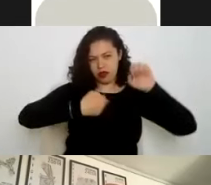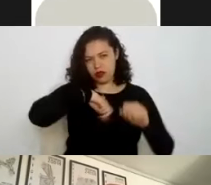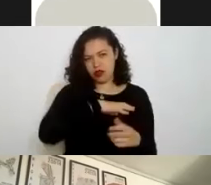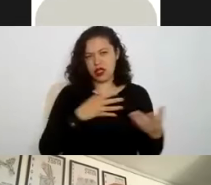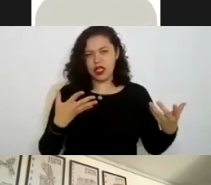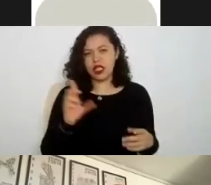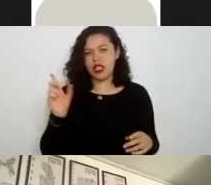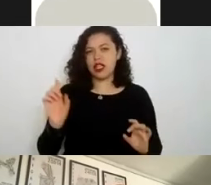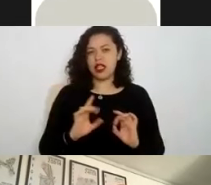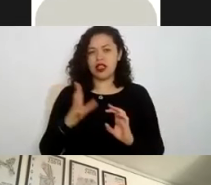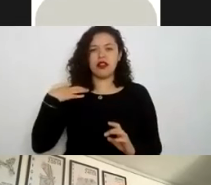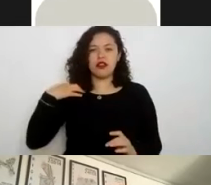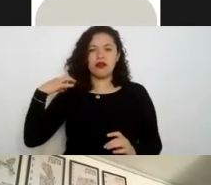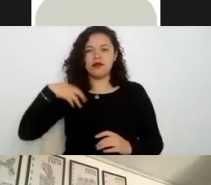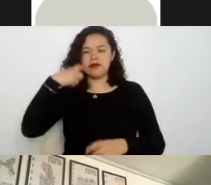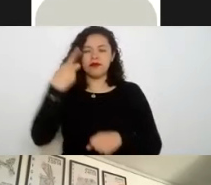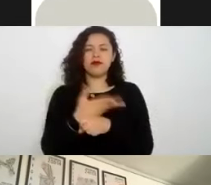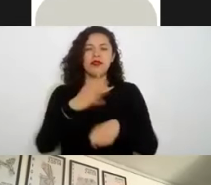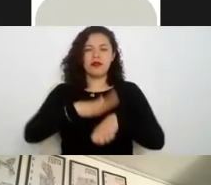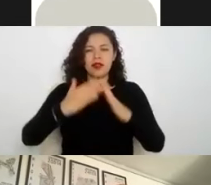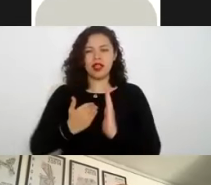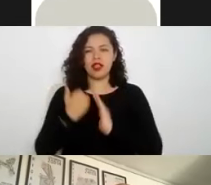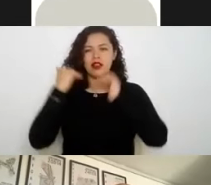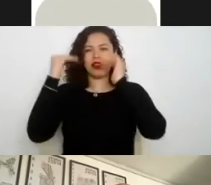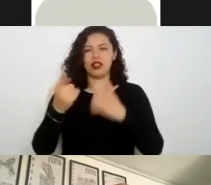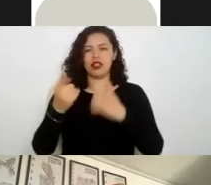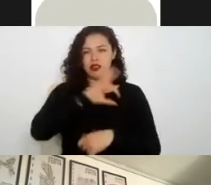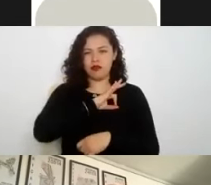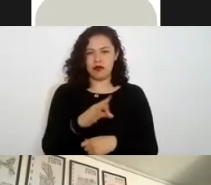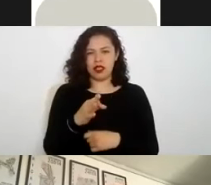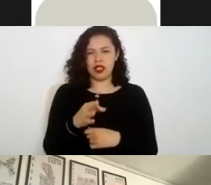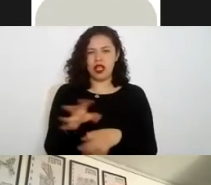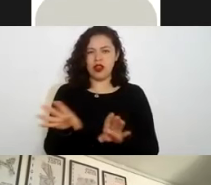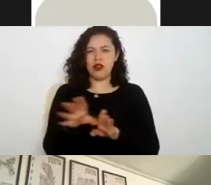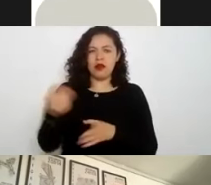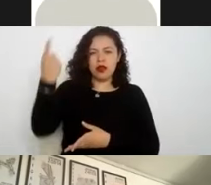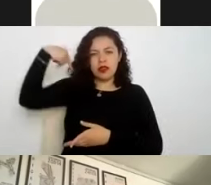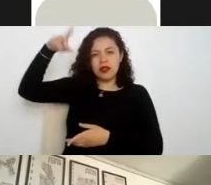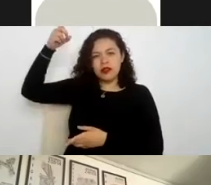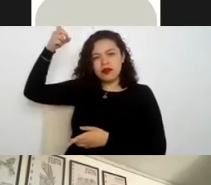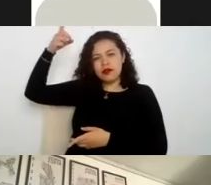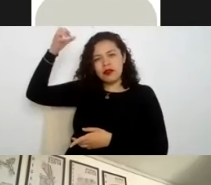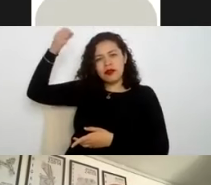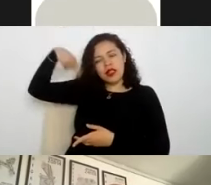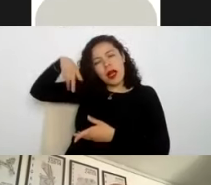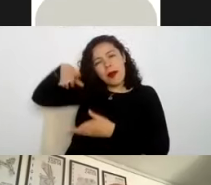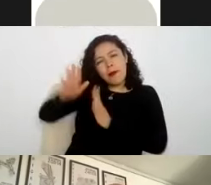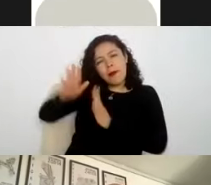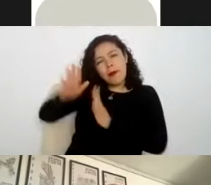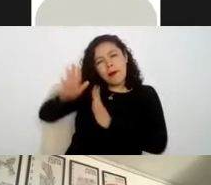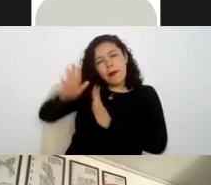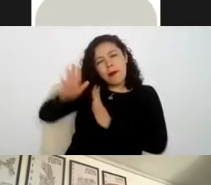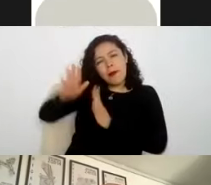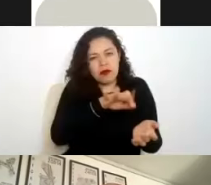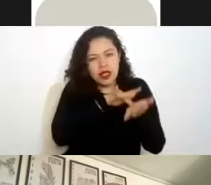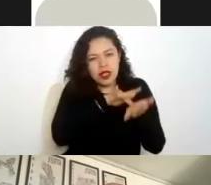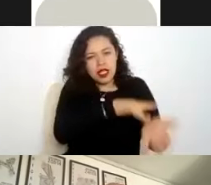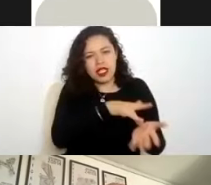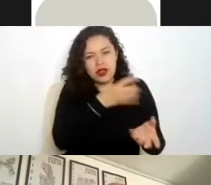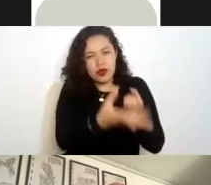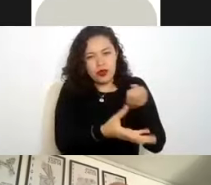más allá de eso y que esto les pueda plantar y sembrar una semilla a todos los participantes para seguir ayudando y seguir aportando. Hemos tenido